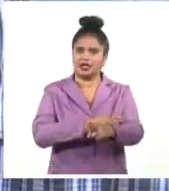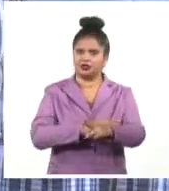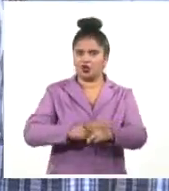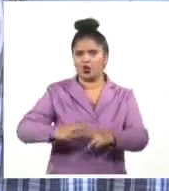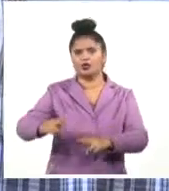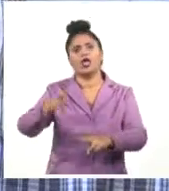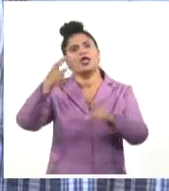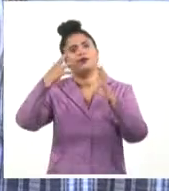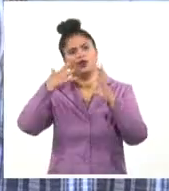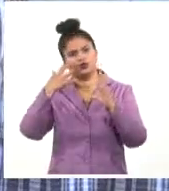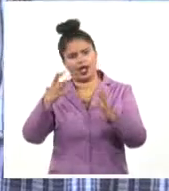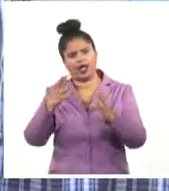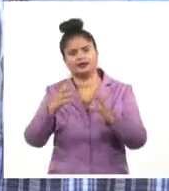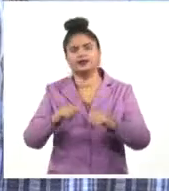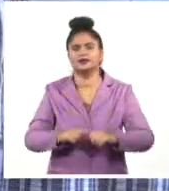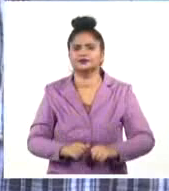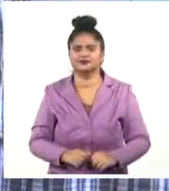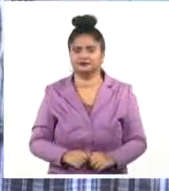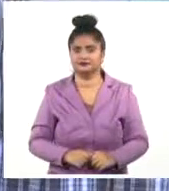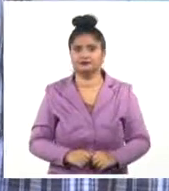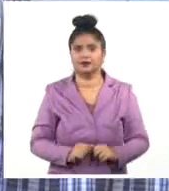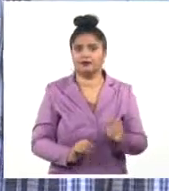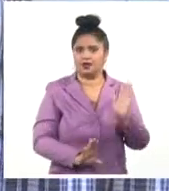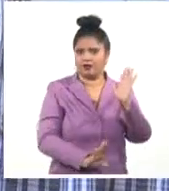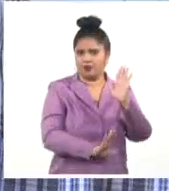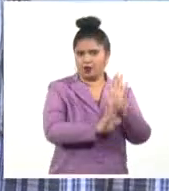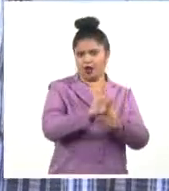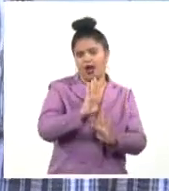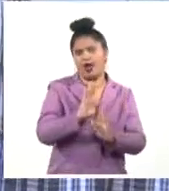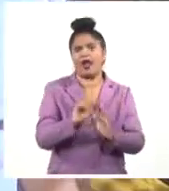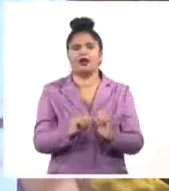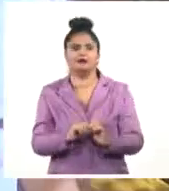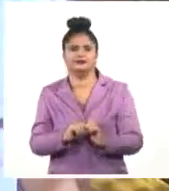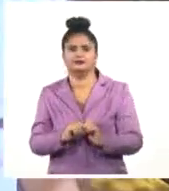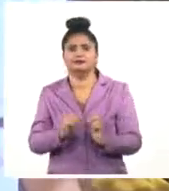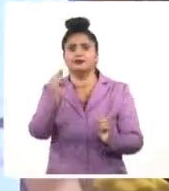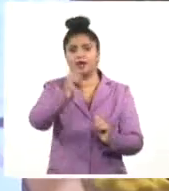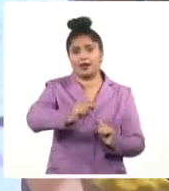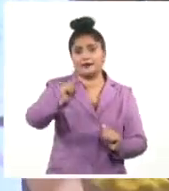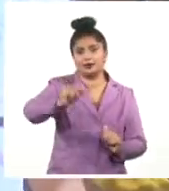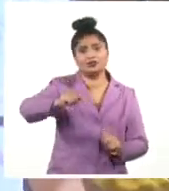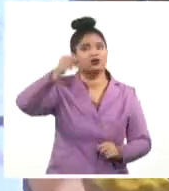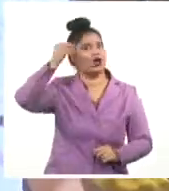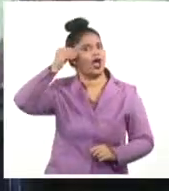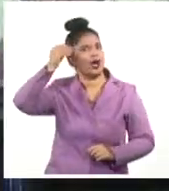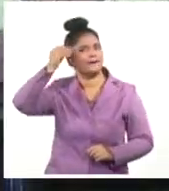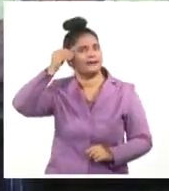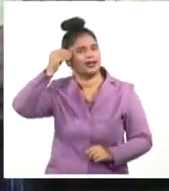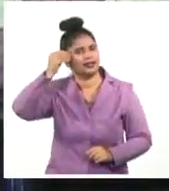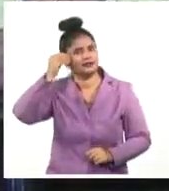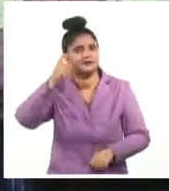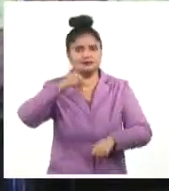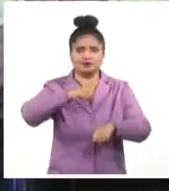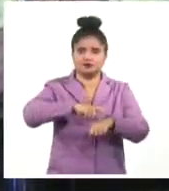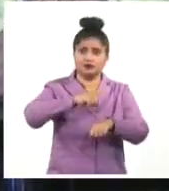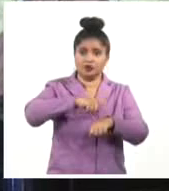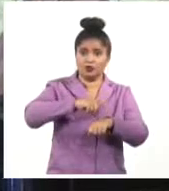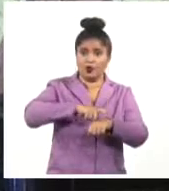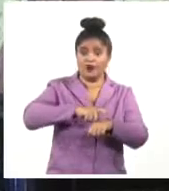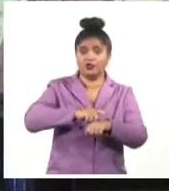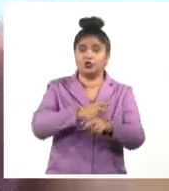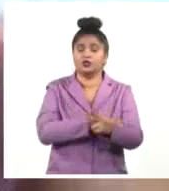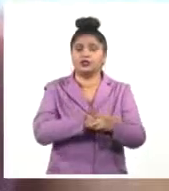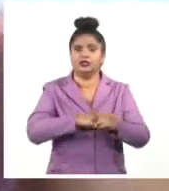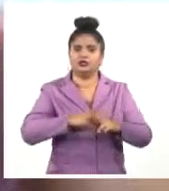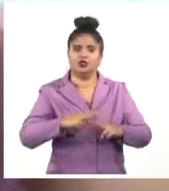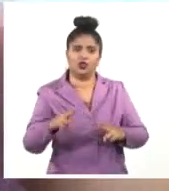para la sociedad, para el mejoramiento de las sociedades humanas. La actualidad, el contexto y momento histórico que vivimos